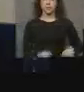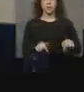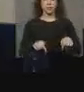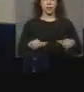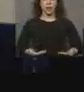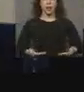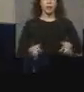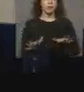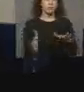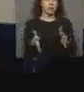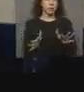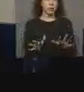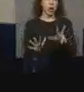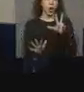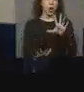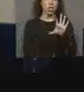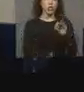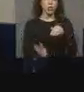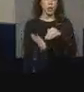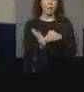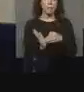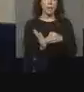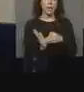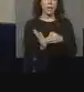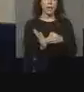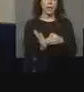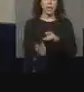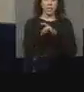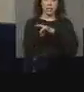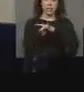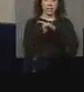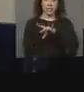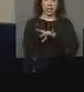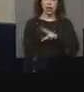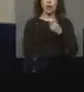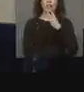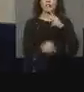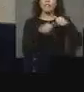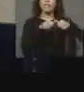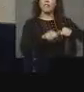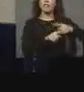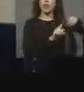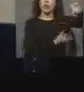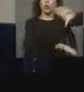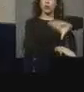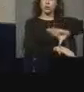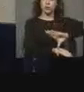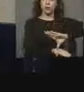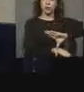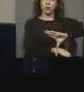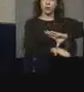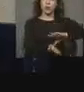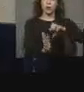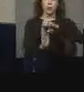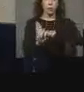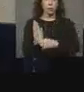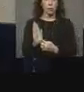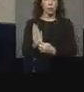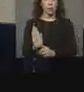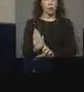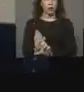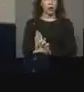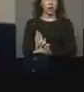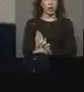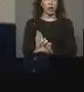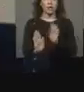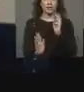Actualmente son aproximadamente 850.000 los chilenos que se encuentran radicados en el exterior. Y el proyecto de ley que hoy se